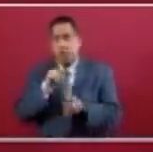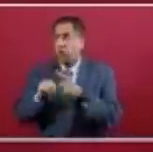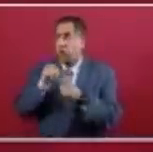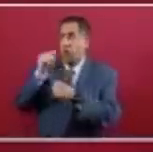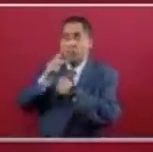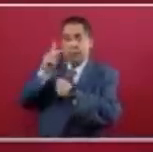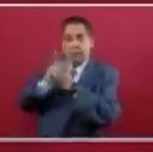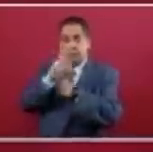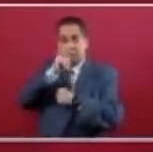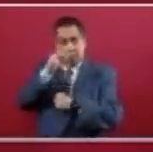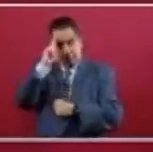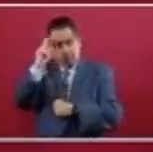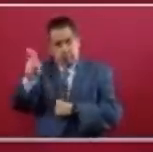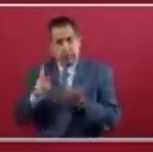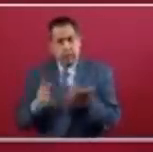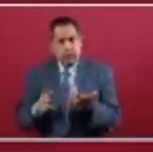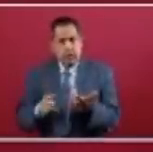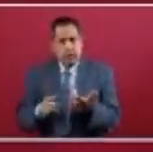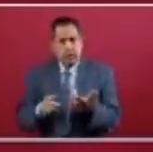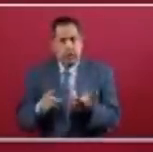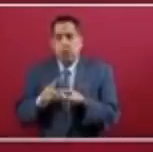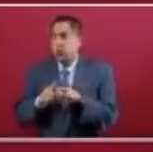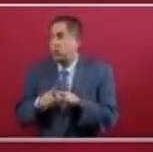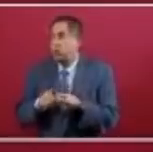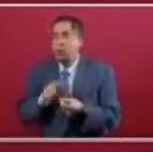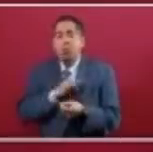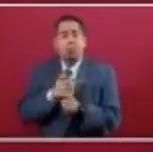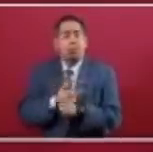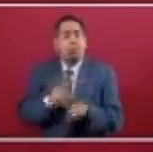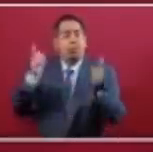países. ¿Dónde se hace?